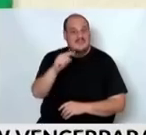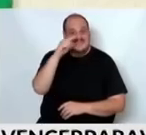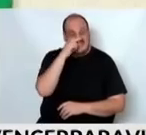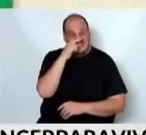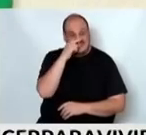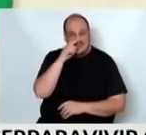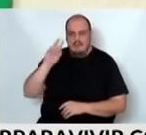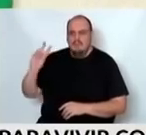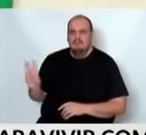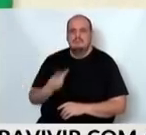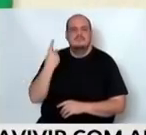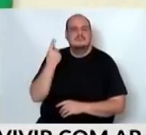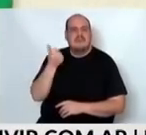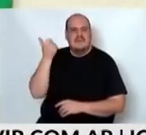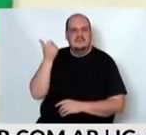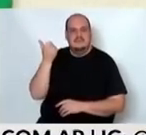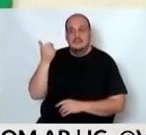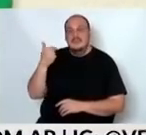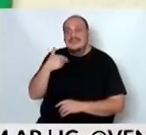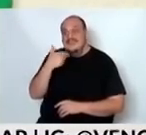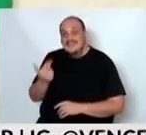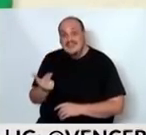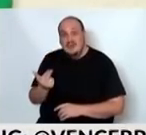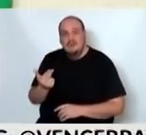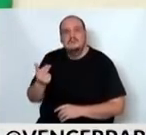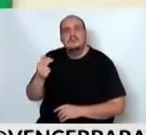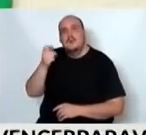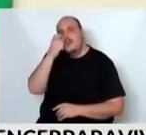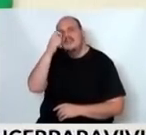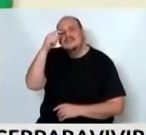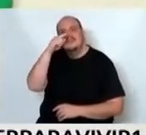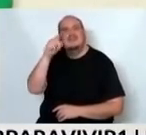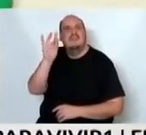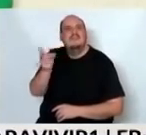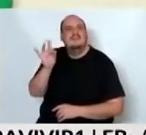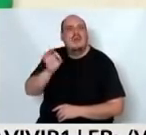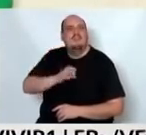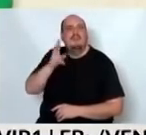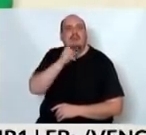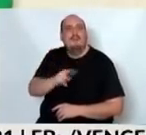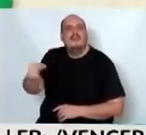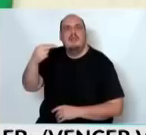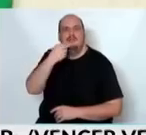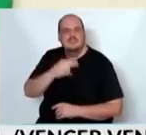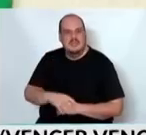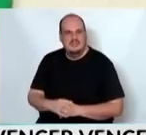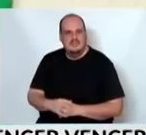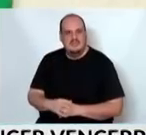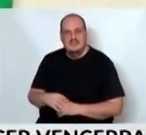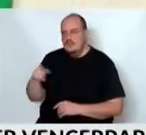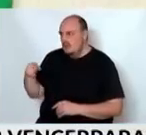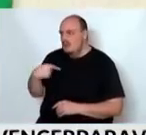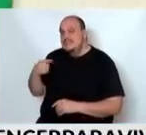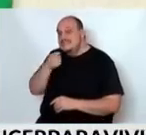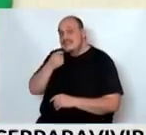conocer a mi hijo que nació el 29 de diciembre del 2011. Lo que te perdés con la muerte diaria, con el